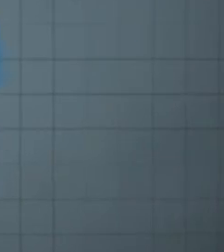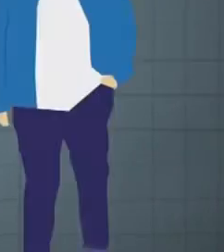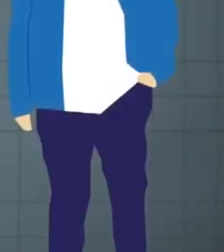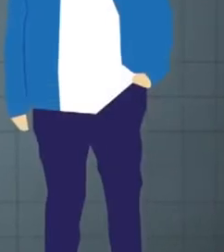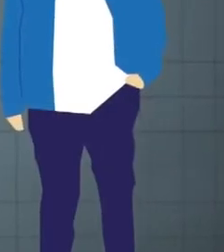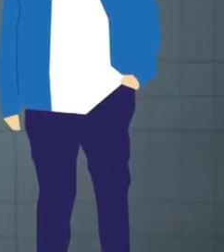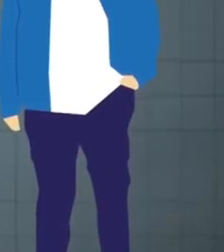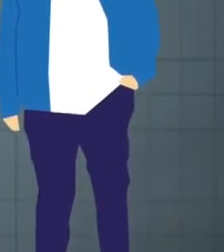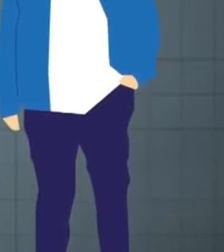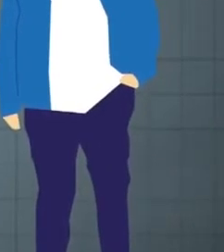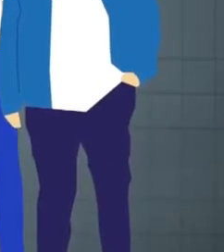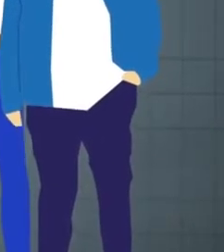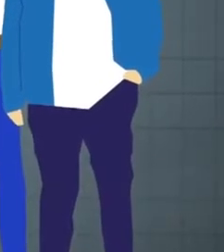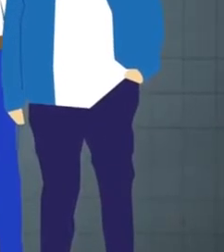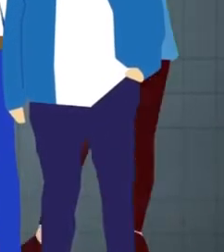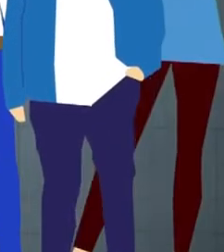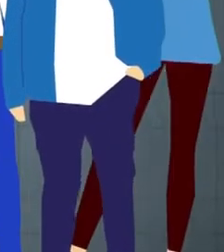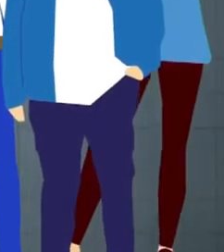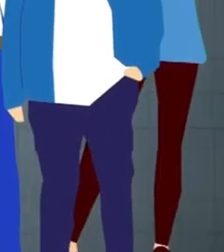teatro. Me gusta mucho el